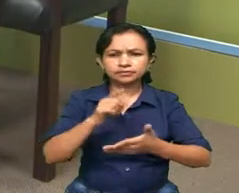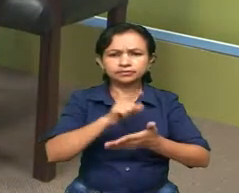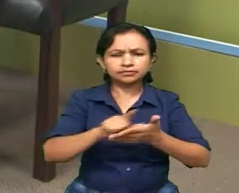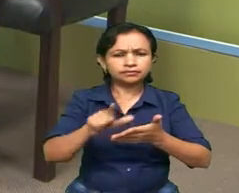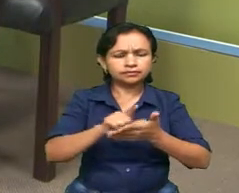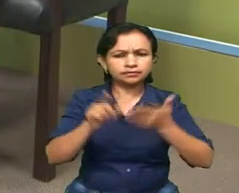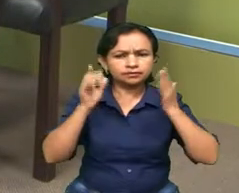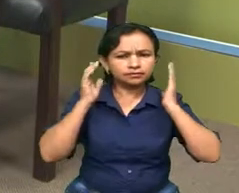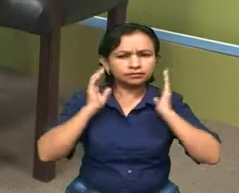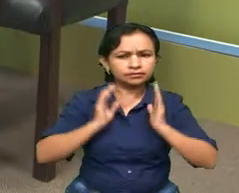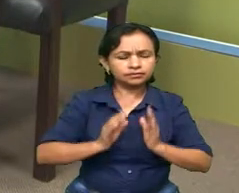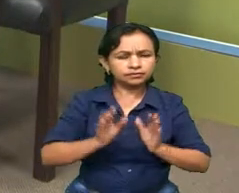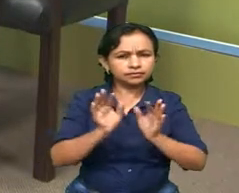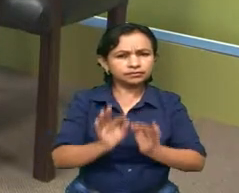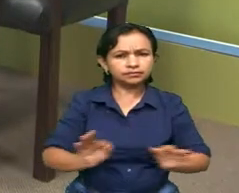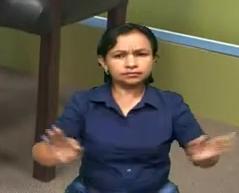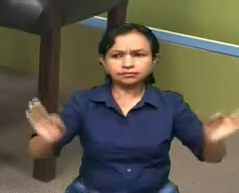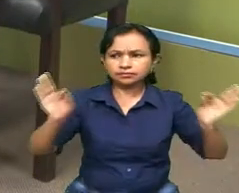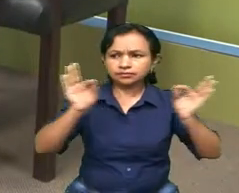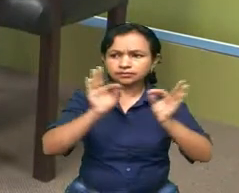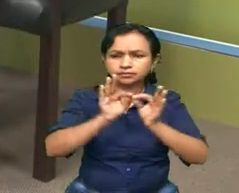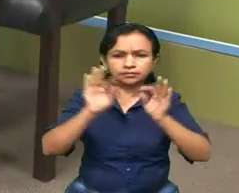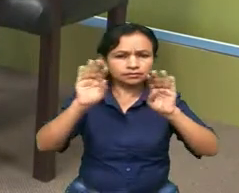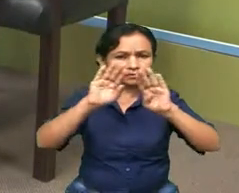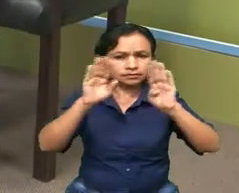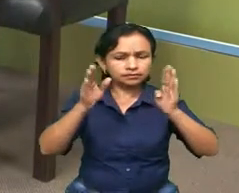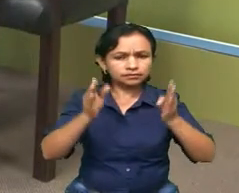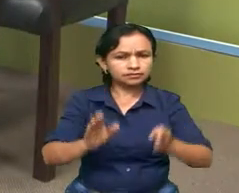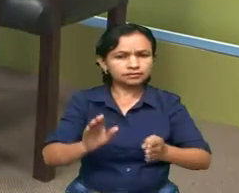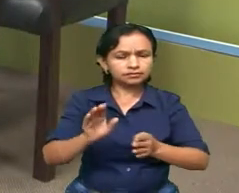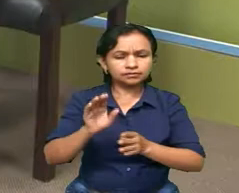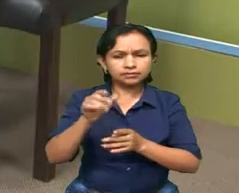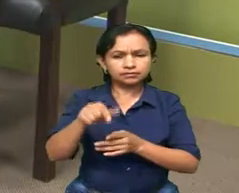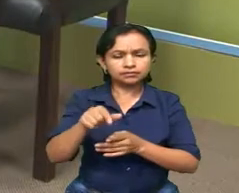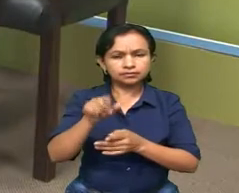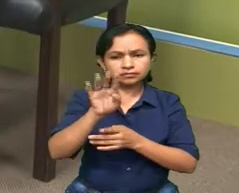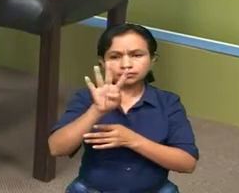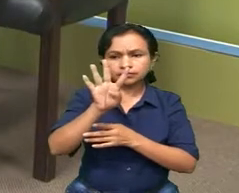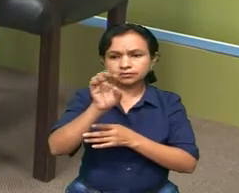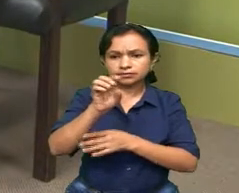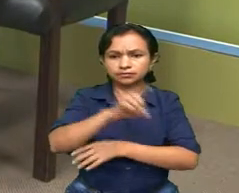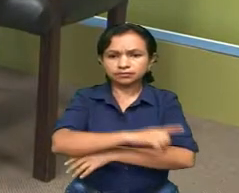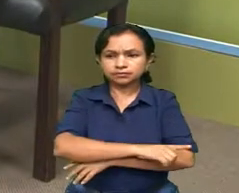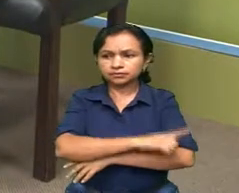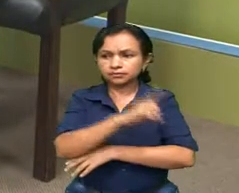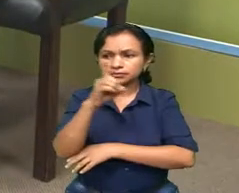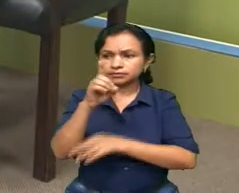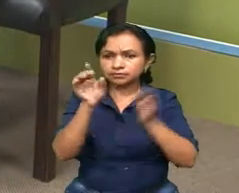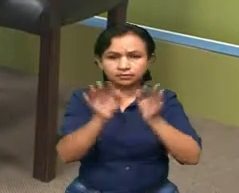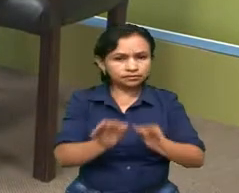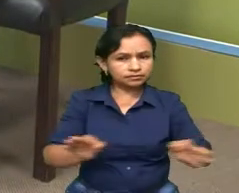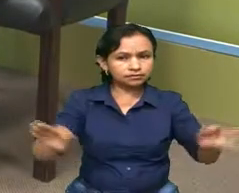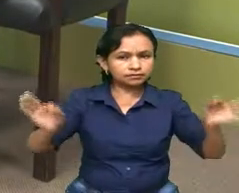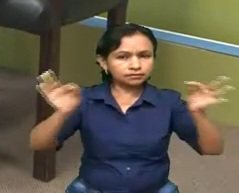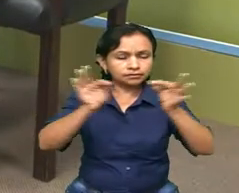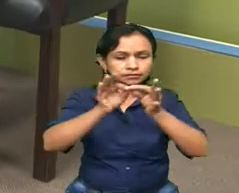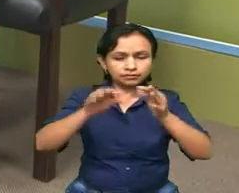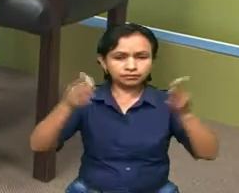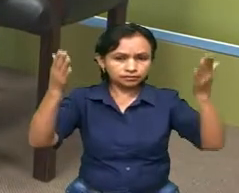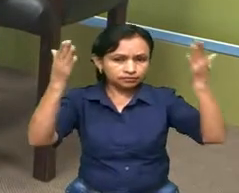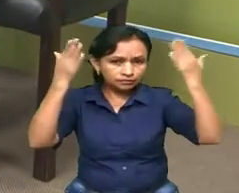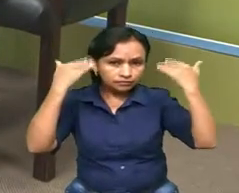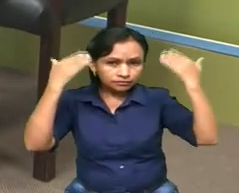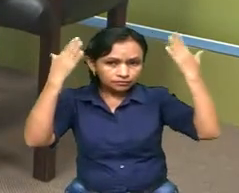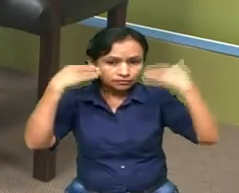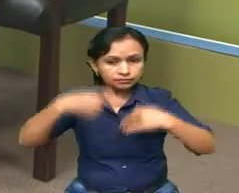el aseo que es tan fundamental debe de ser en esta etapa de la cuarentena. Muy importante, ¿verdad? Bañarse